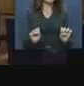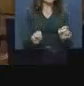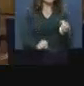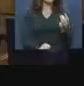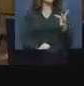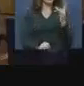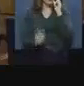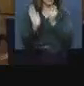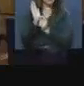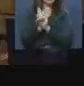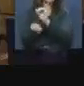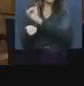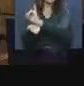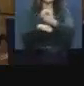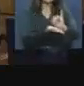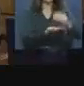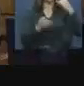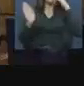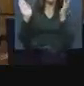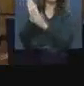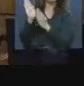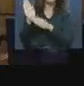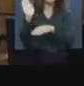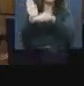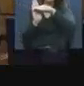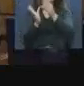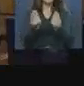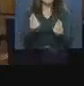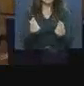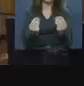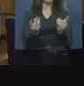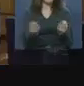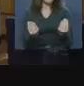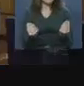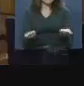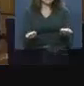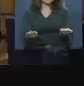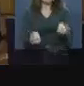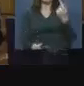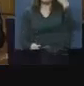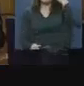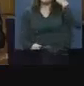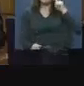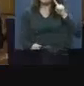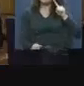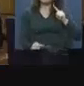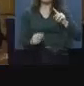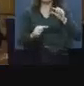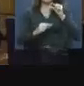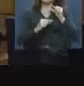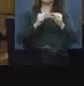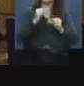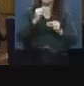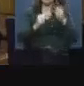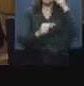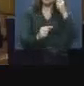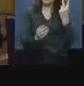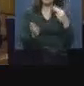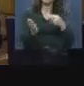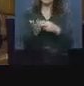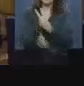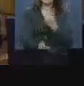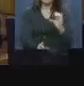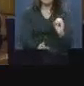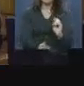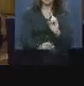solo reconozca a instituciones que hayan demostrado estándares de calidad deseables, pero con transitoriedad. Para el año